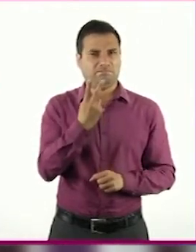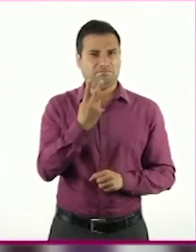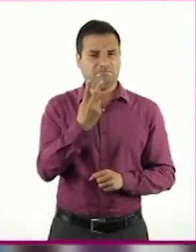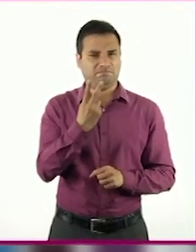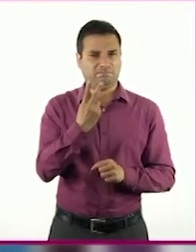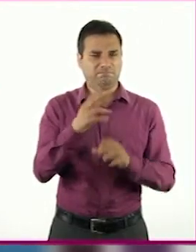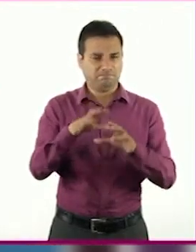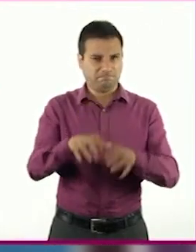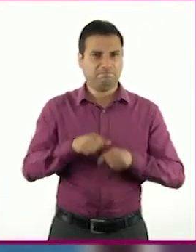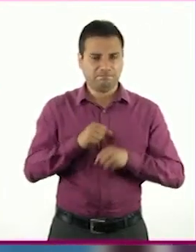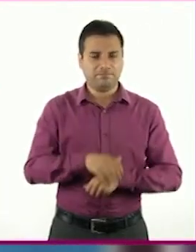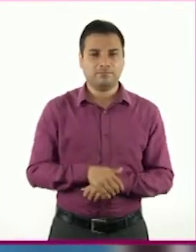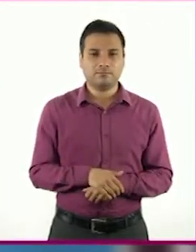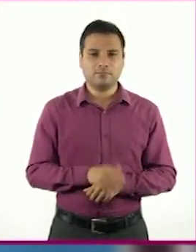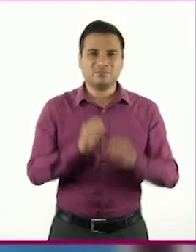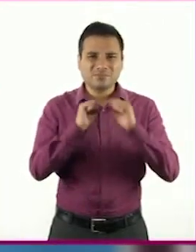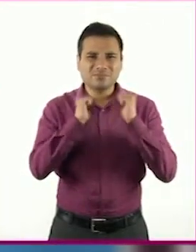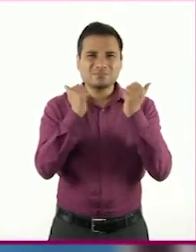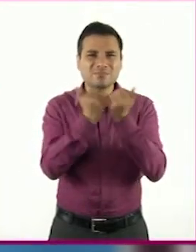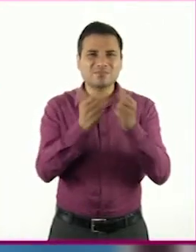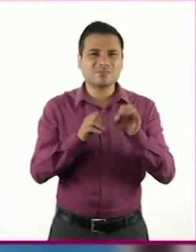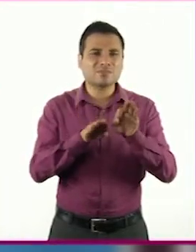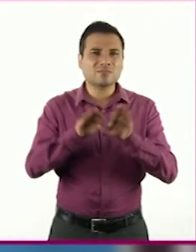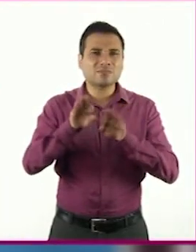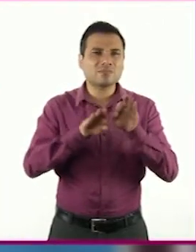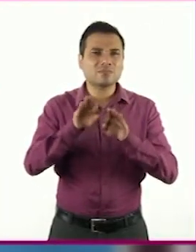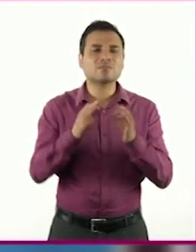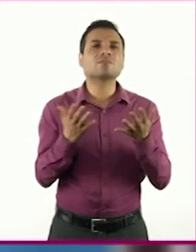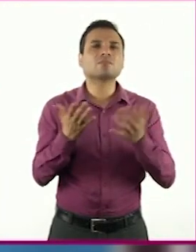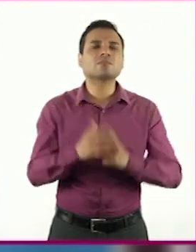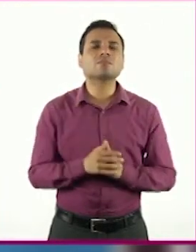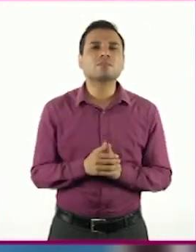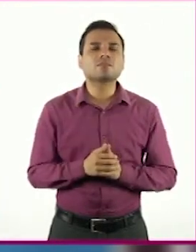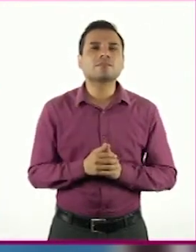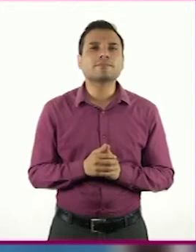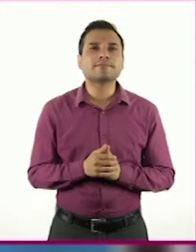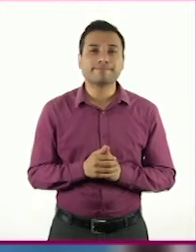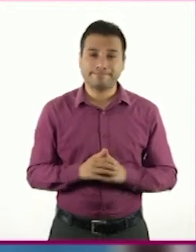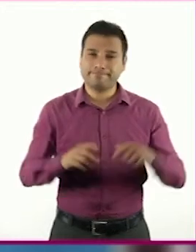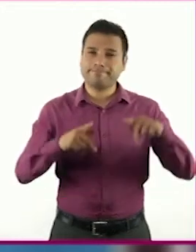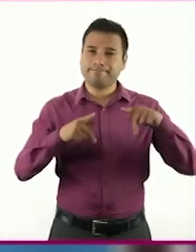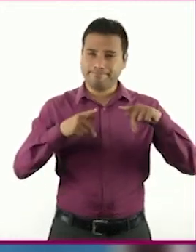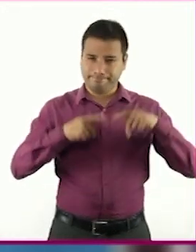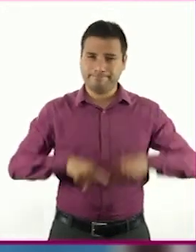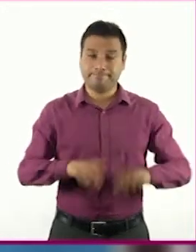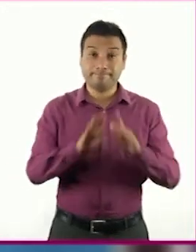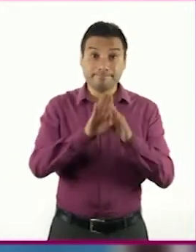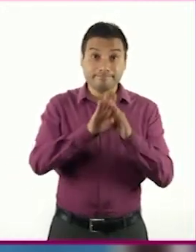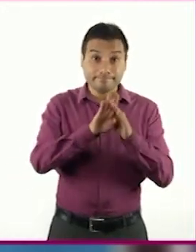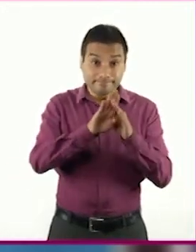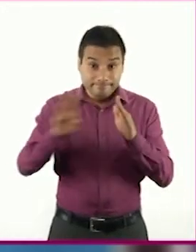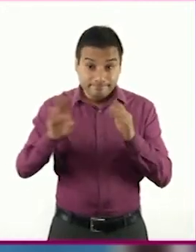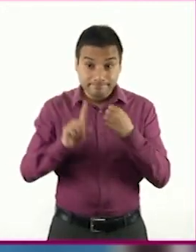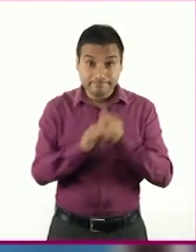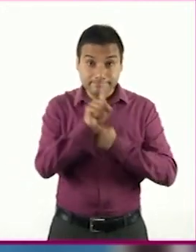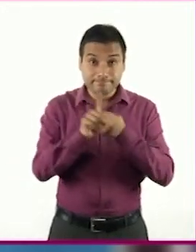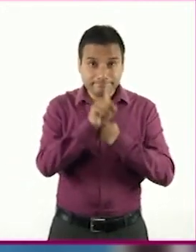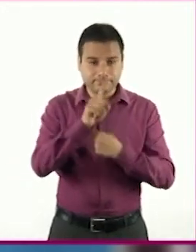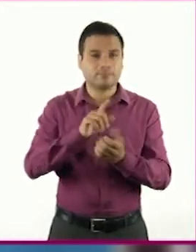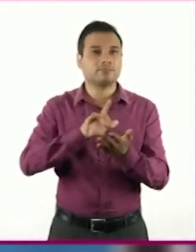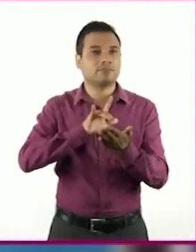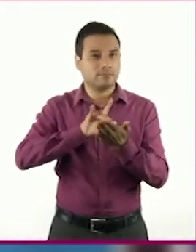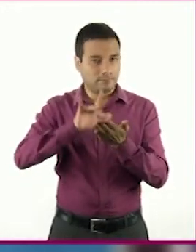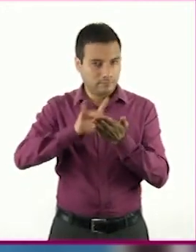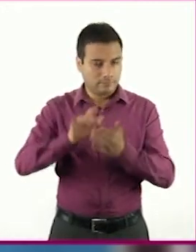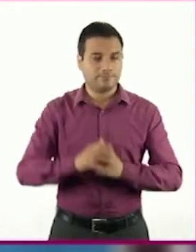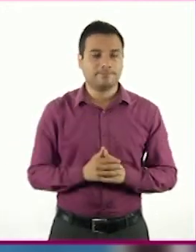Entre las funciones de estas asociaciones ha estado también el brindar apoyo a los migrantes en situaciones difíciles y en proceso